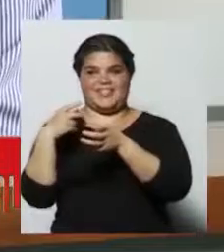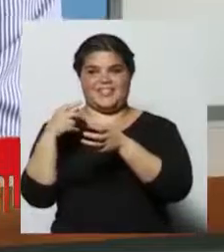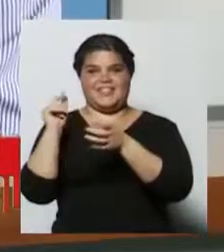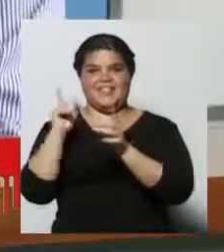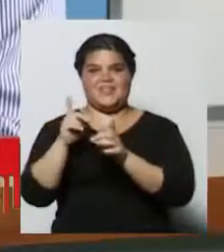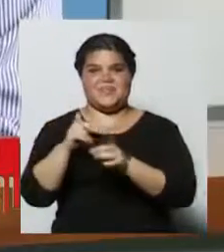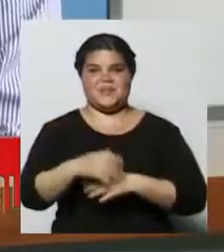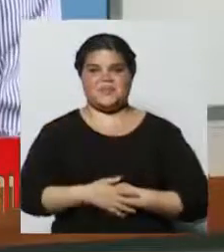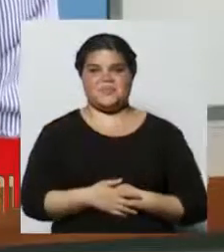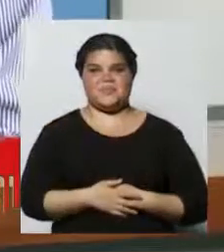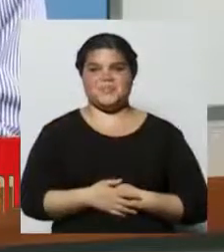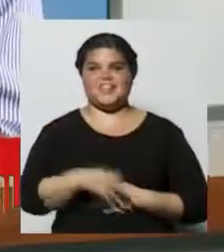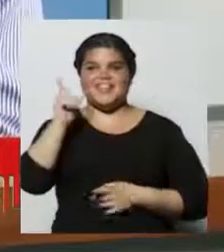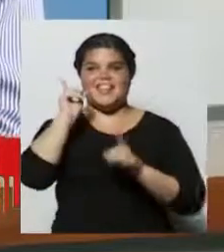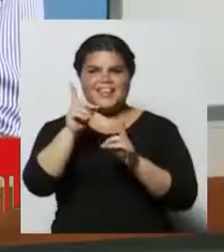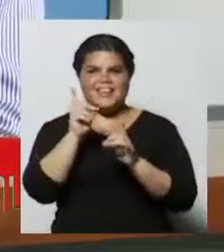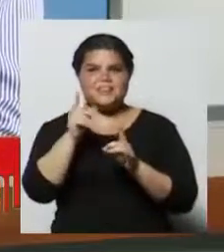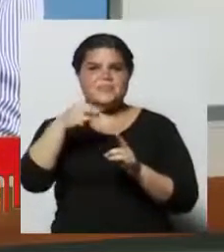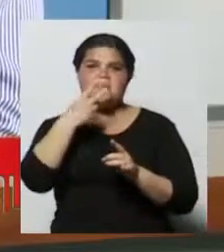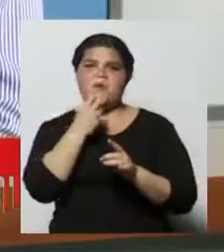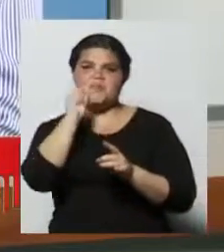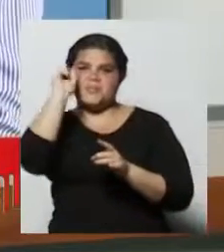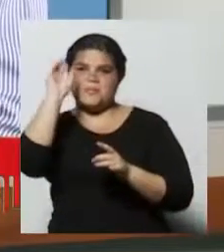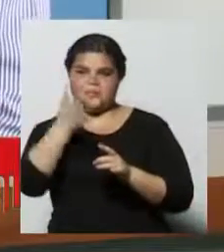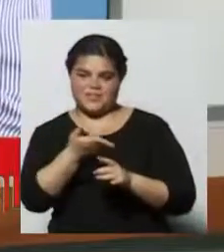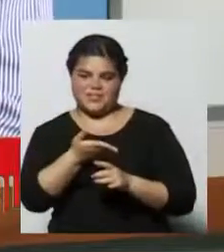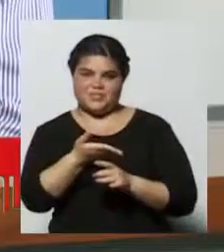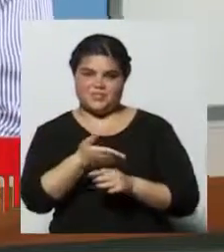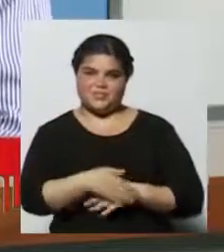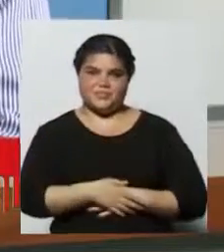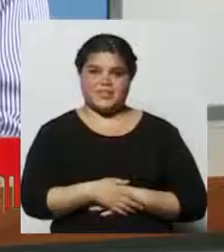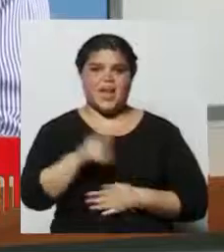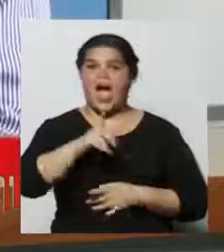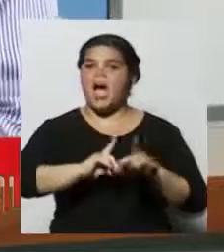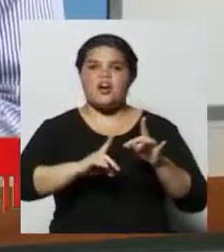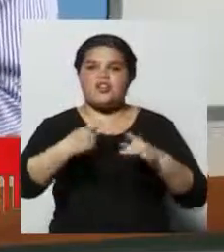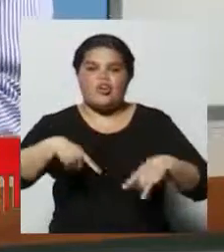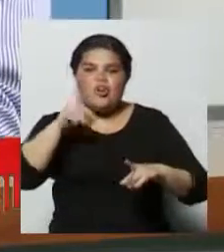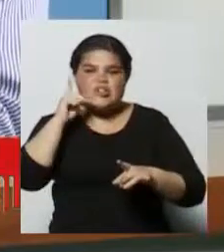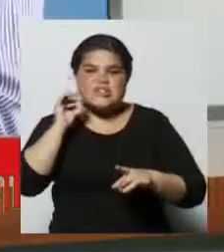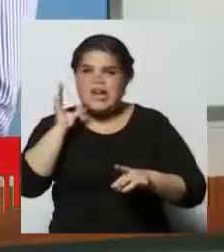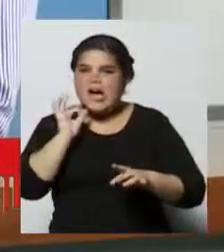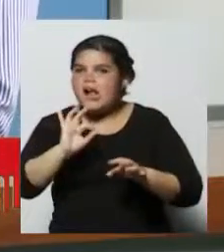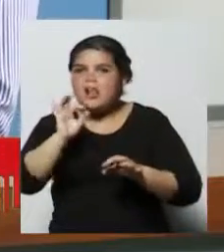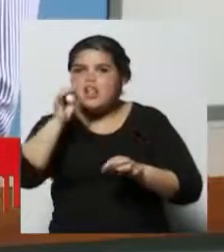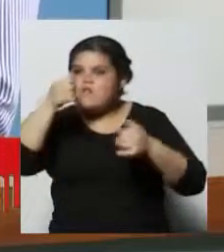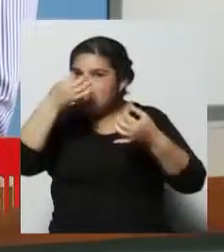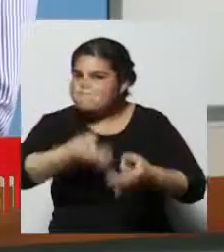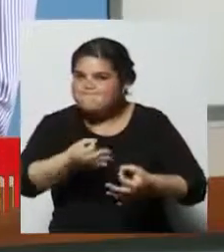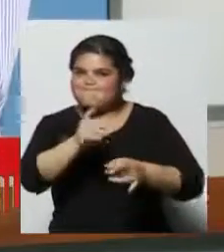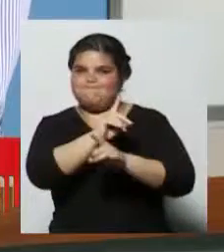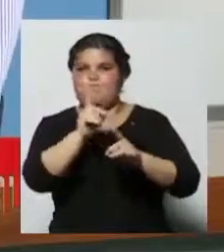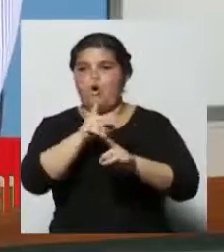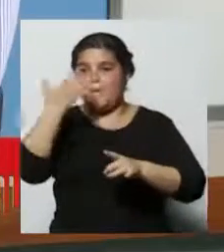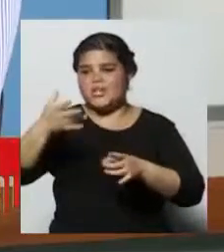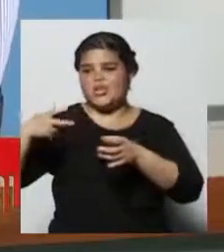más pobre de la Argentina, se apropió de un 11%, ¿no? Entonces, algo no se hizo bien, ¿sí? El decil más rico